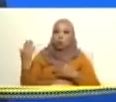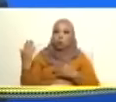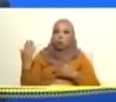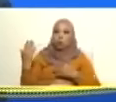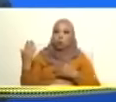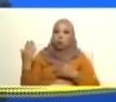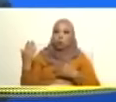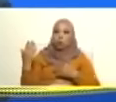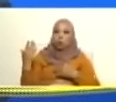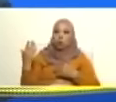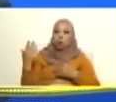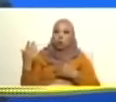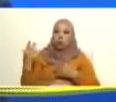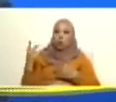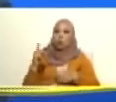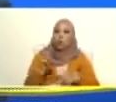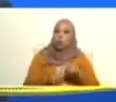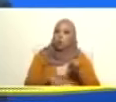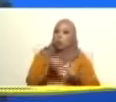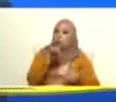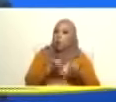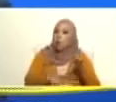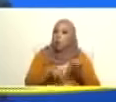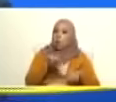Y mucho producto que viene,